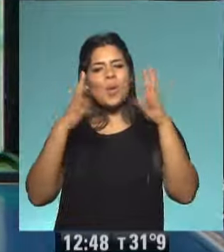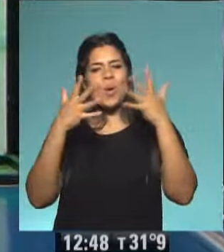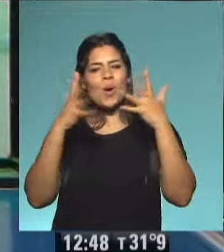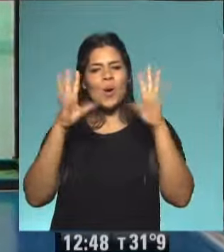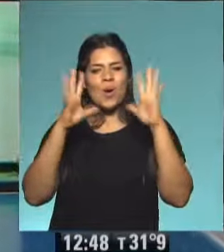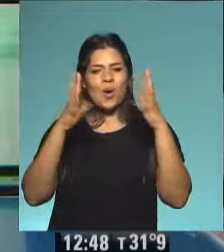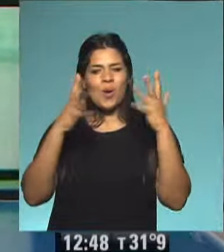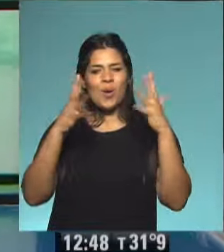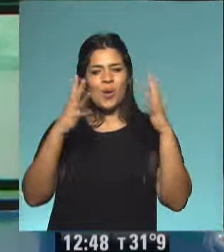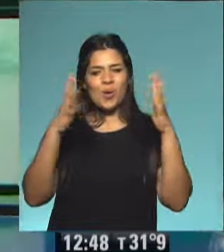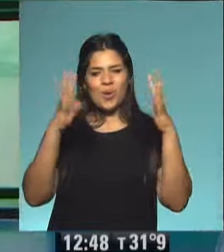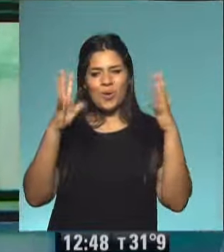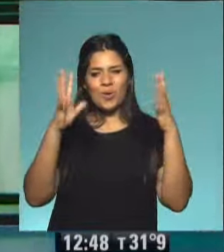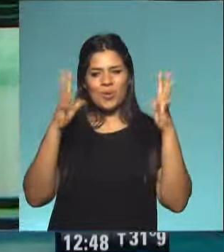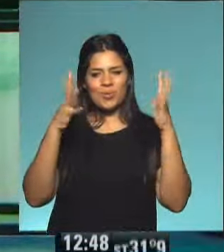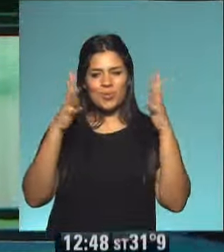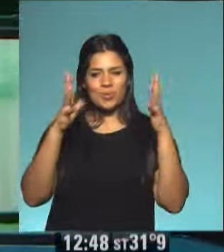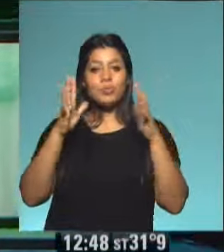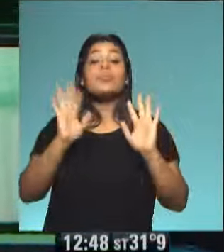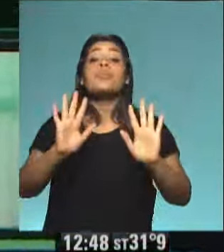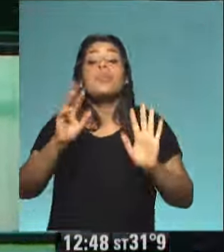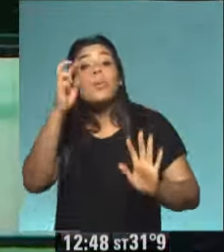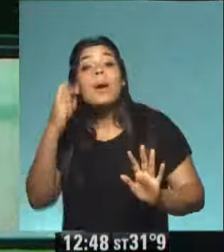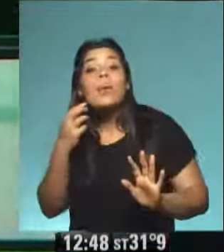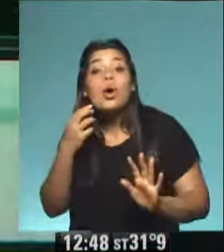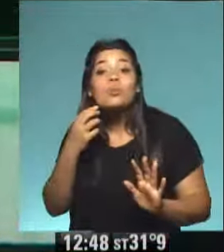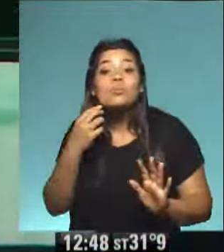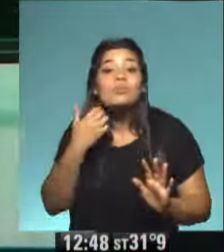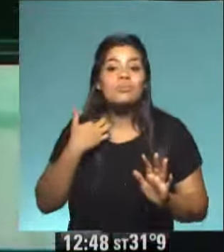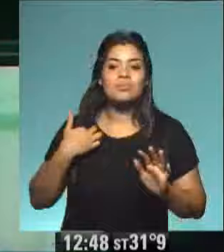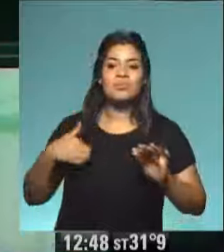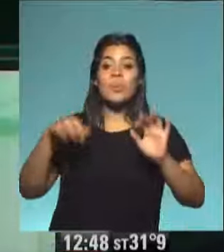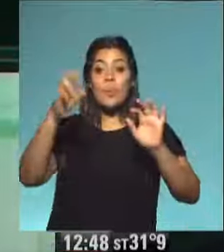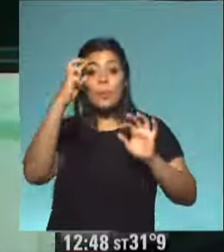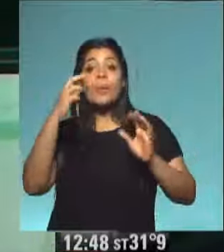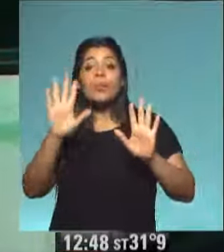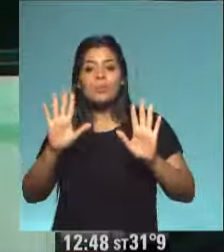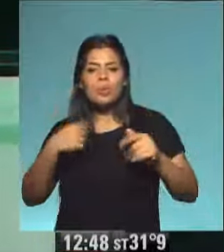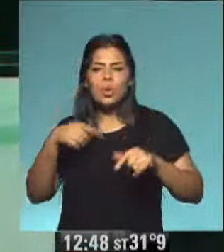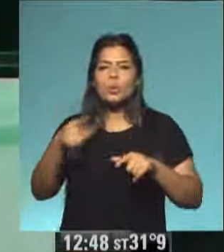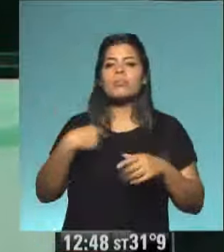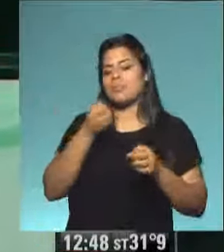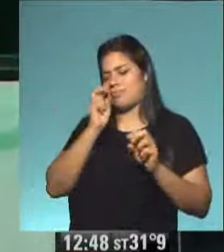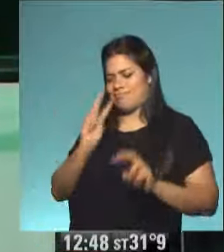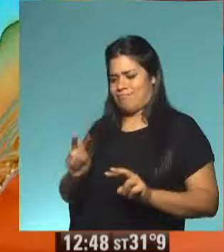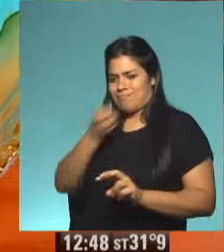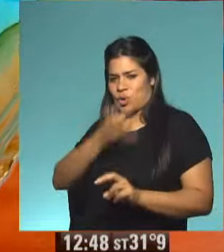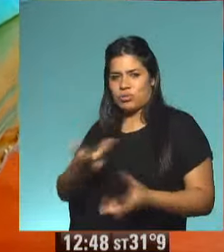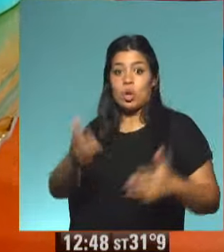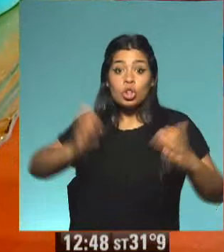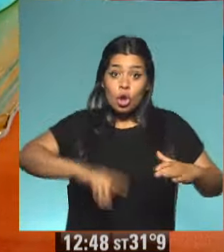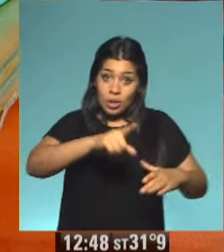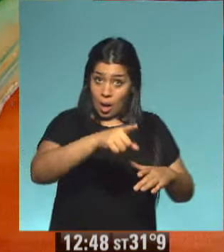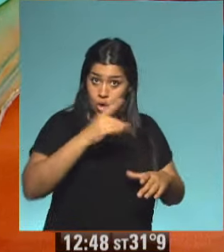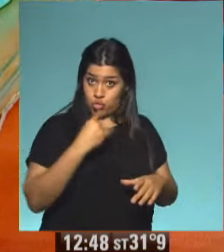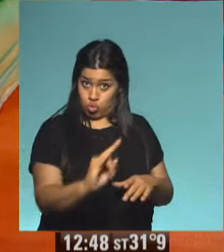¡Bravo! ¡Pablo! ¡Qué lindo! ¡Bravo! Miren qué hermosura. ¿Vos hiciste estas tortas? No,